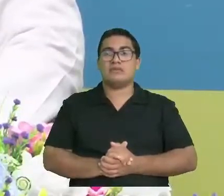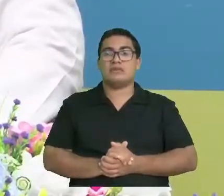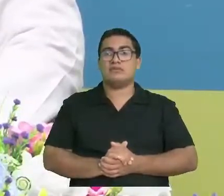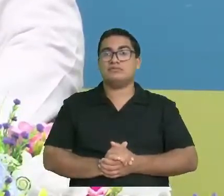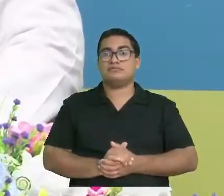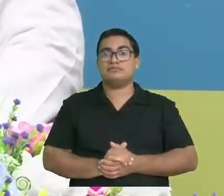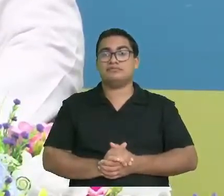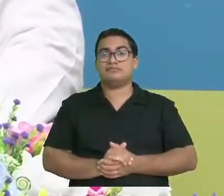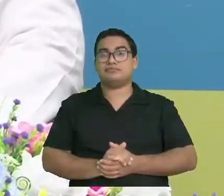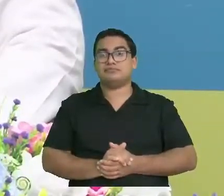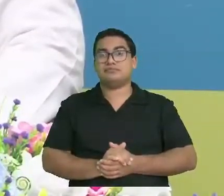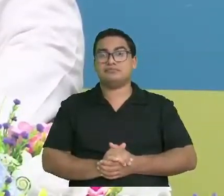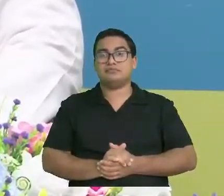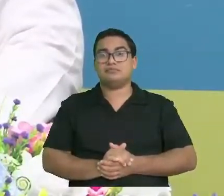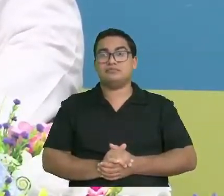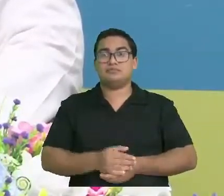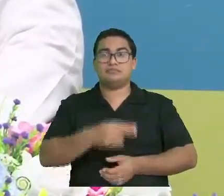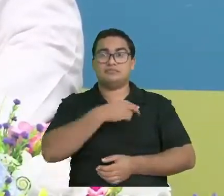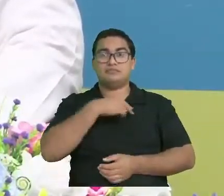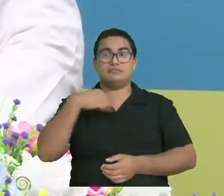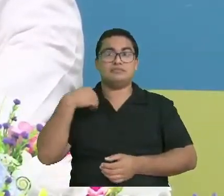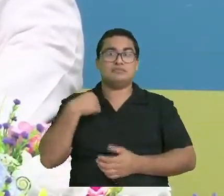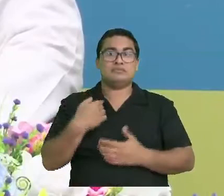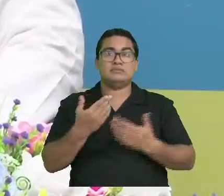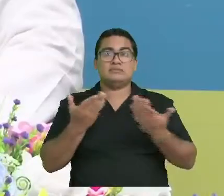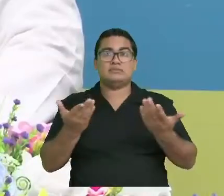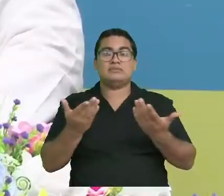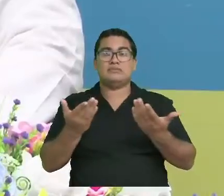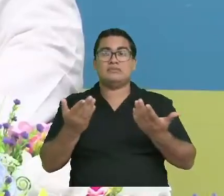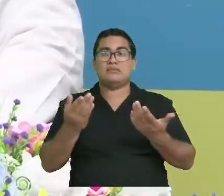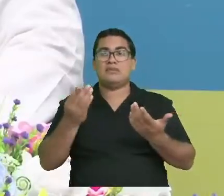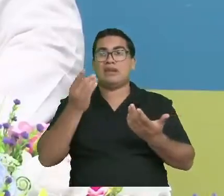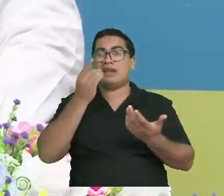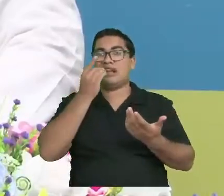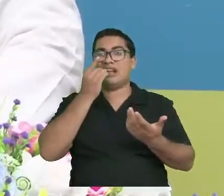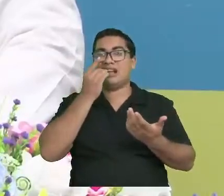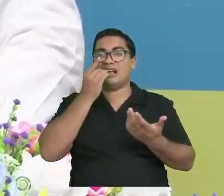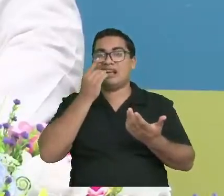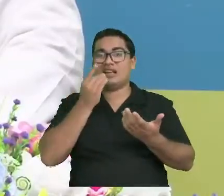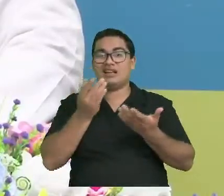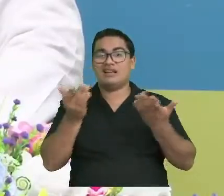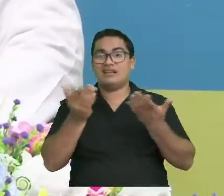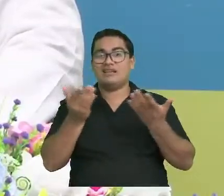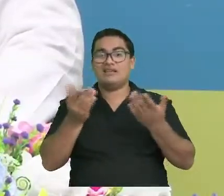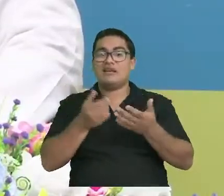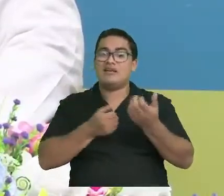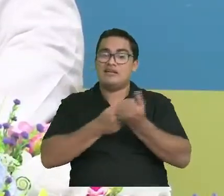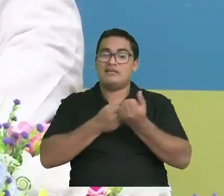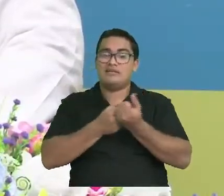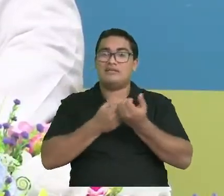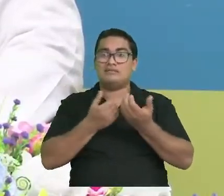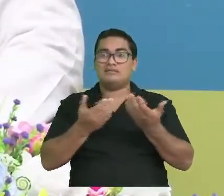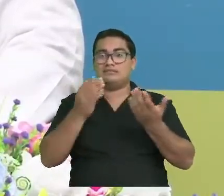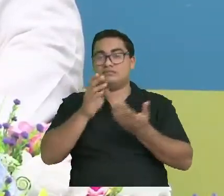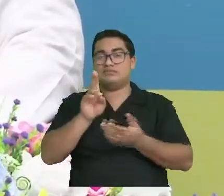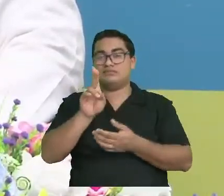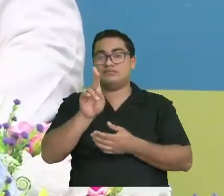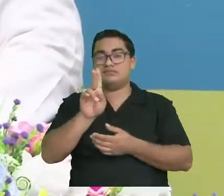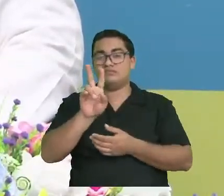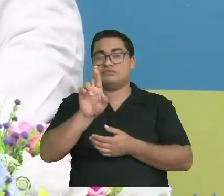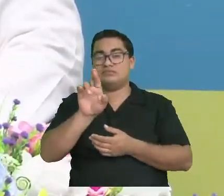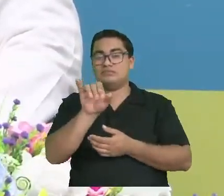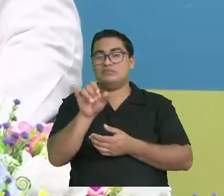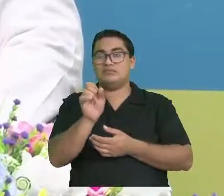embargo, nosotros, pues, en la parte maxilofacial, nosotros brindamos apoyo para los síntomas.